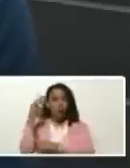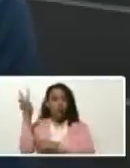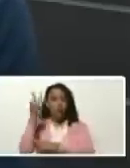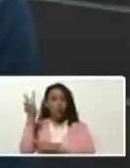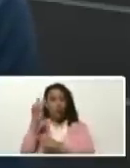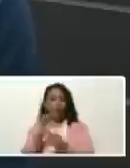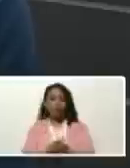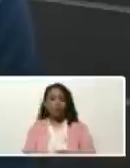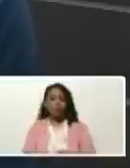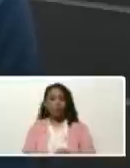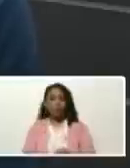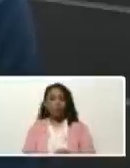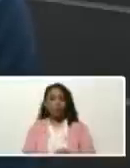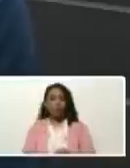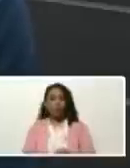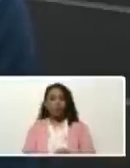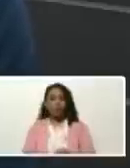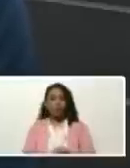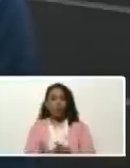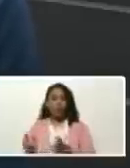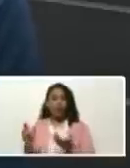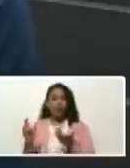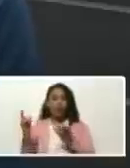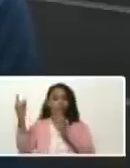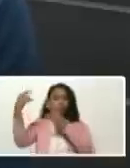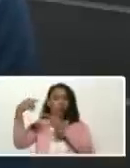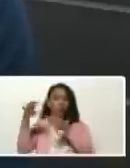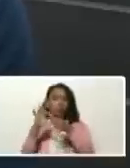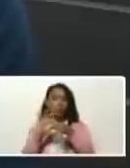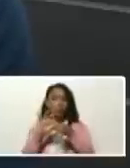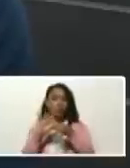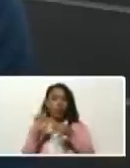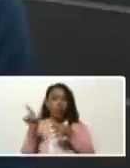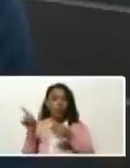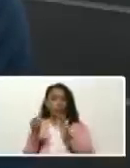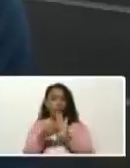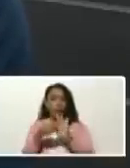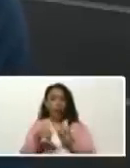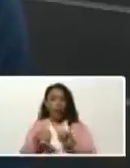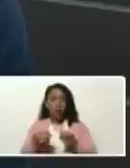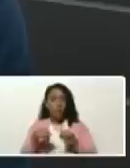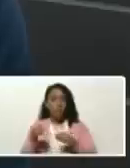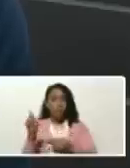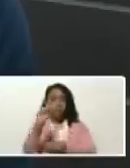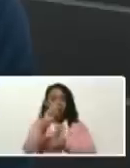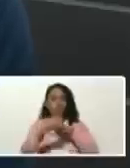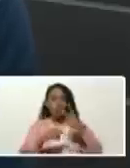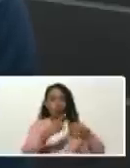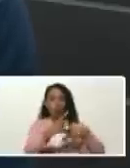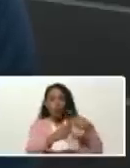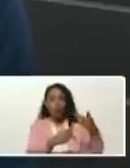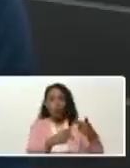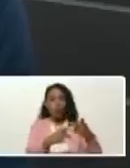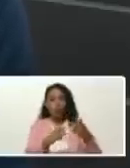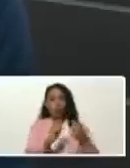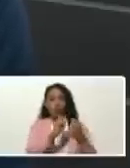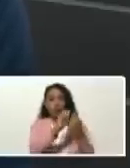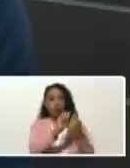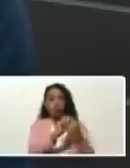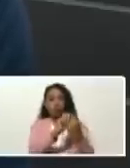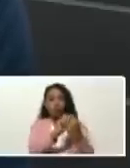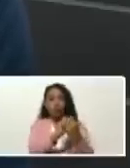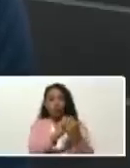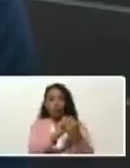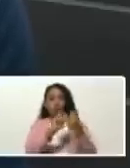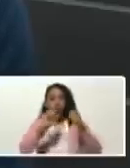de Venezuela y la plataforma unitaria y establecen este este proceso de diálogo y que se